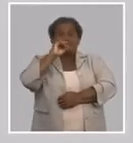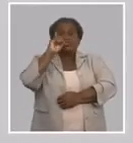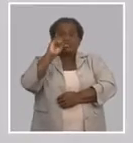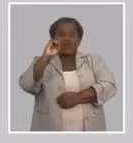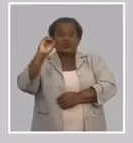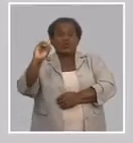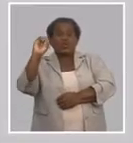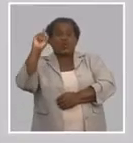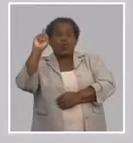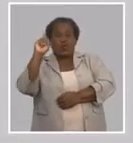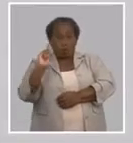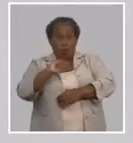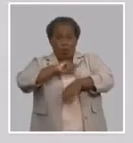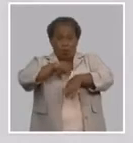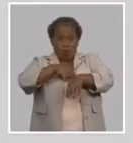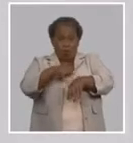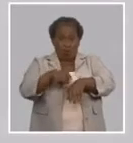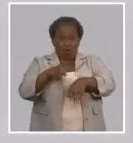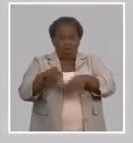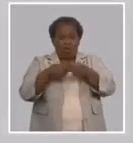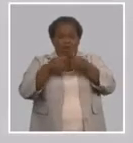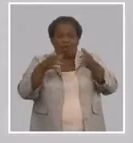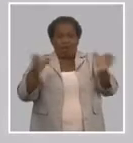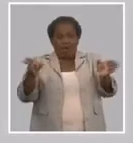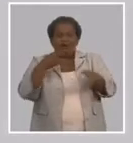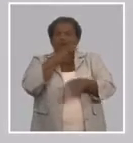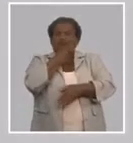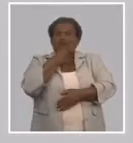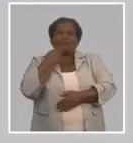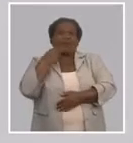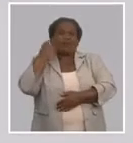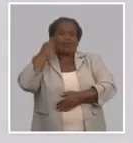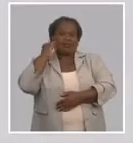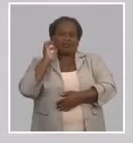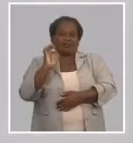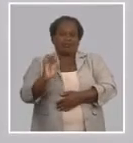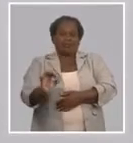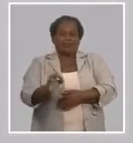hora se abre entonces el aeropuerto josé martí